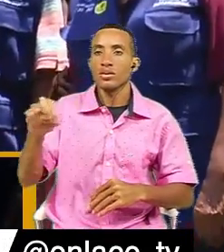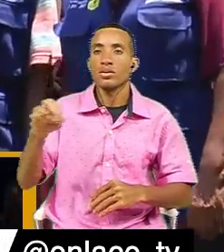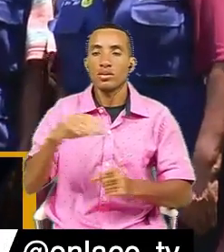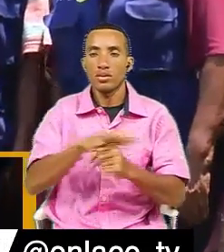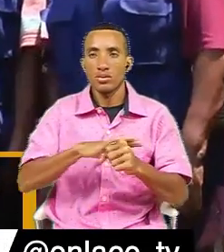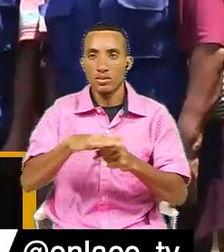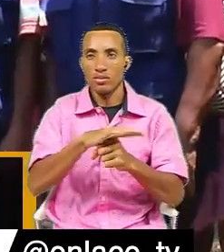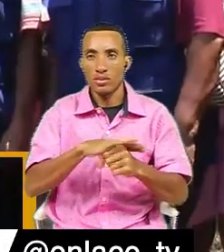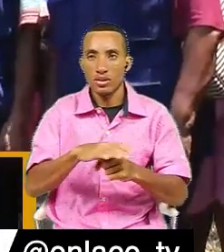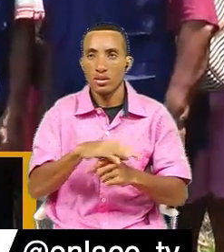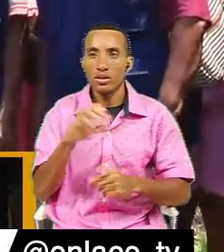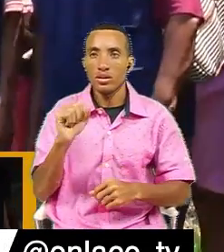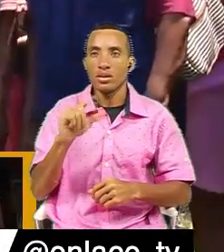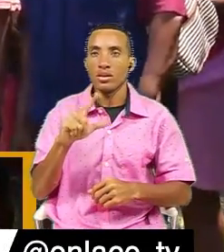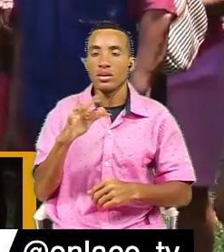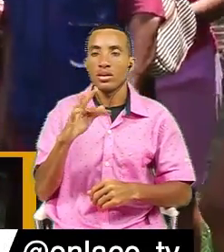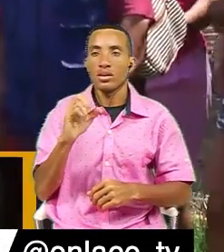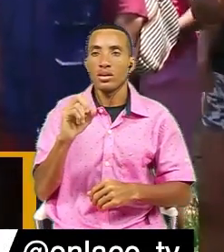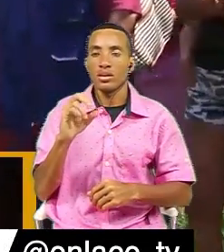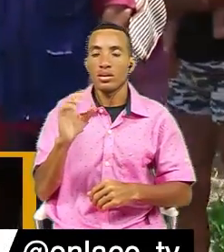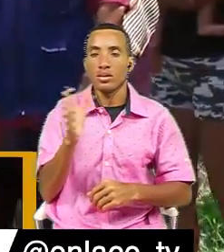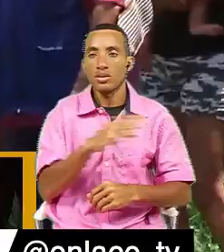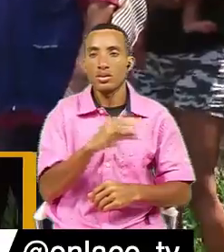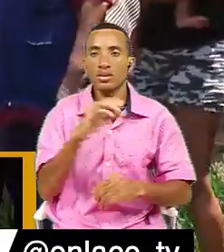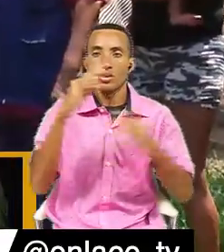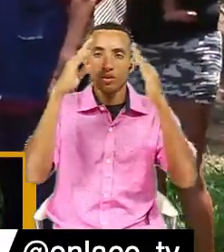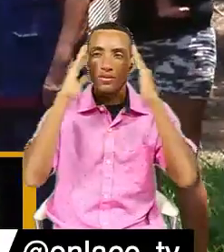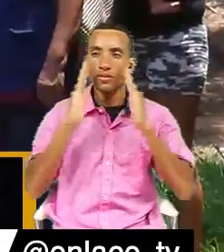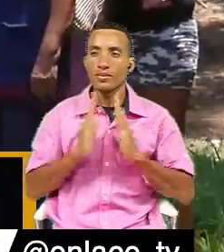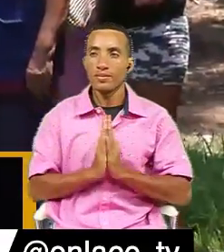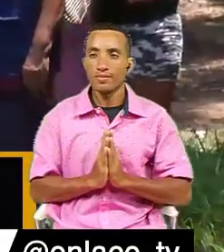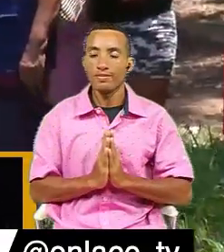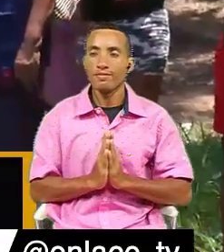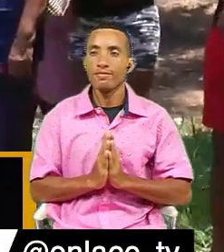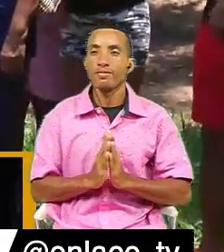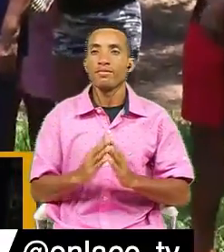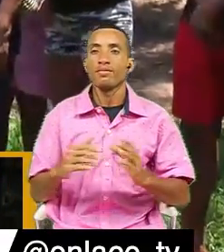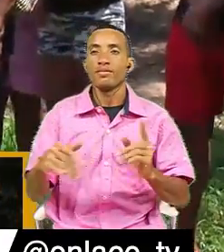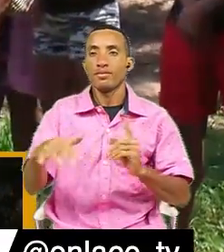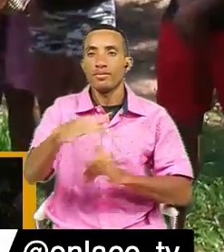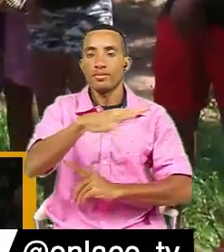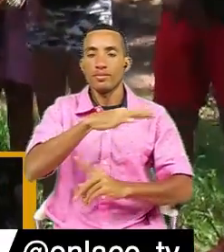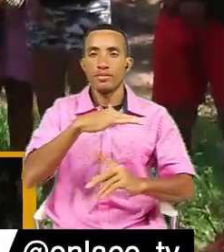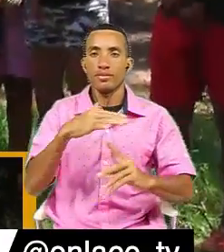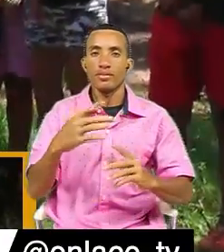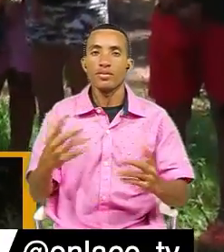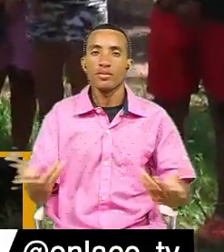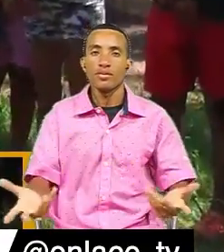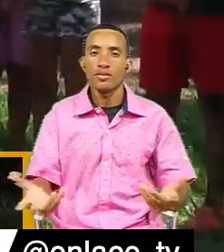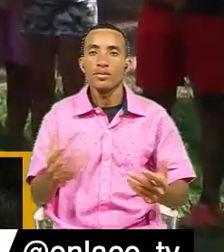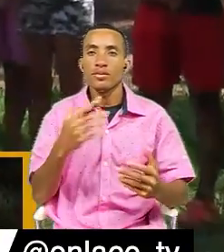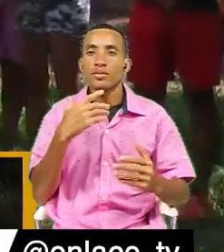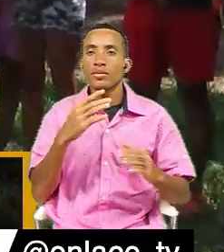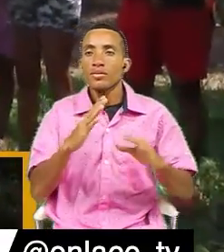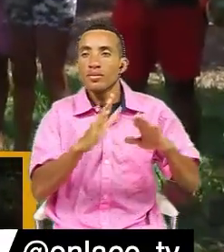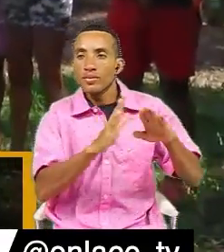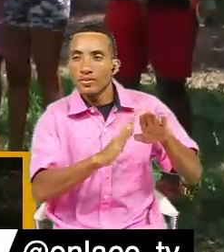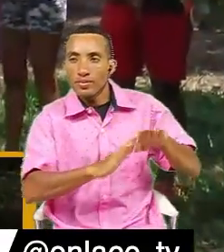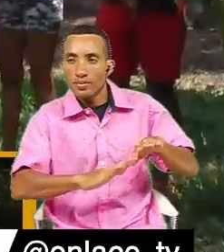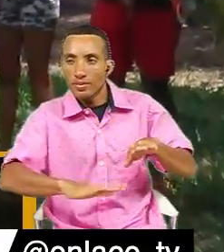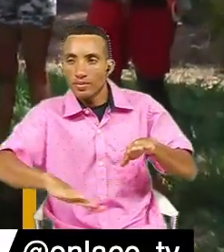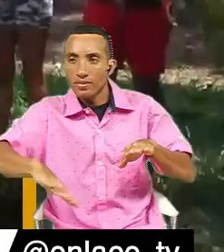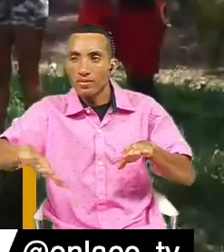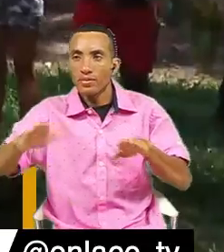barrio Altos de la Virgen, donde se presenta una situación que tiene que ver con unas zanjas que se construyen por parte